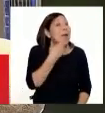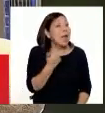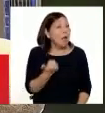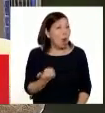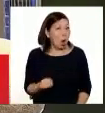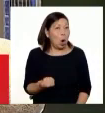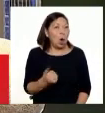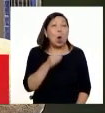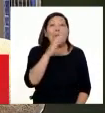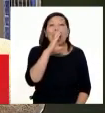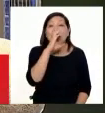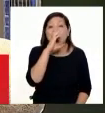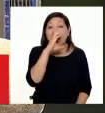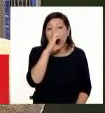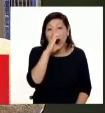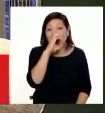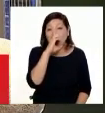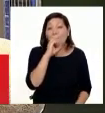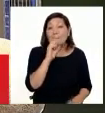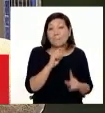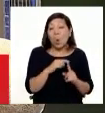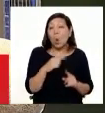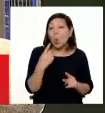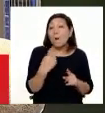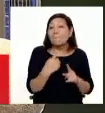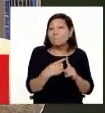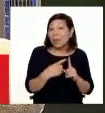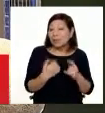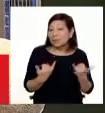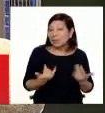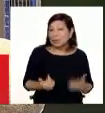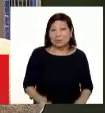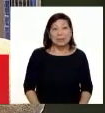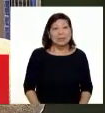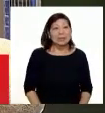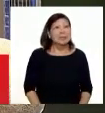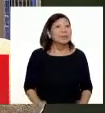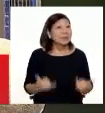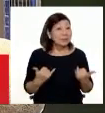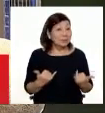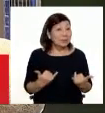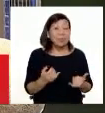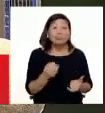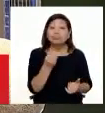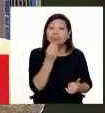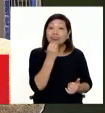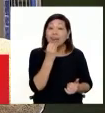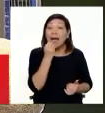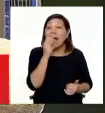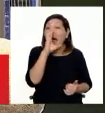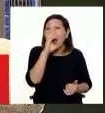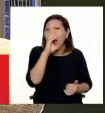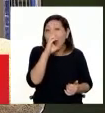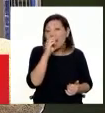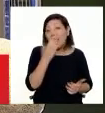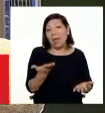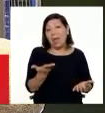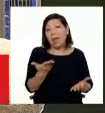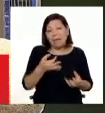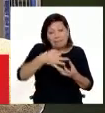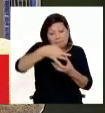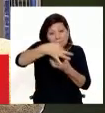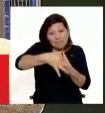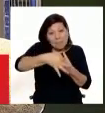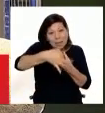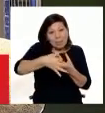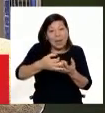por ejemplo, la naranja, se puede consumir en jugo, pero acá hay una recomendación y es que los alimentos como la naranja, la